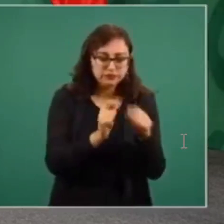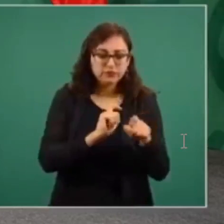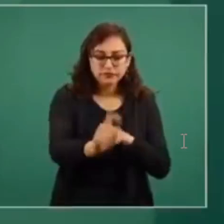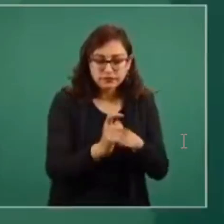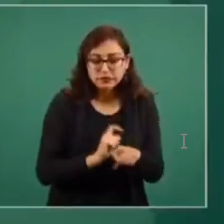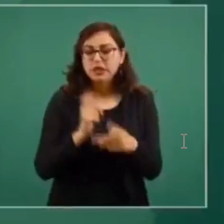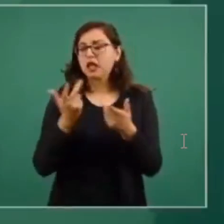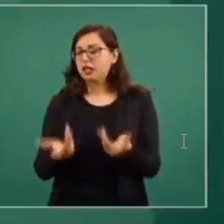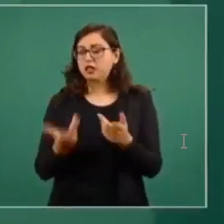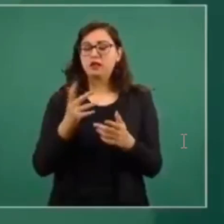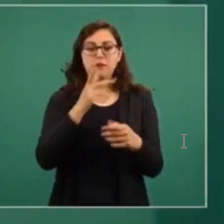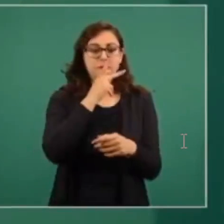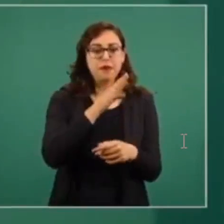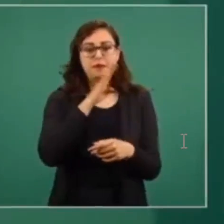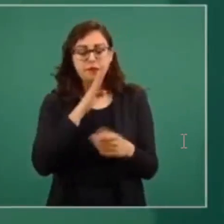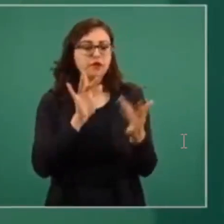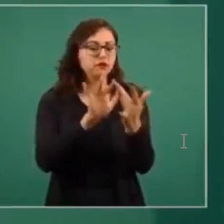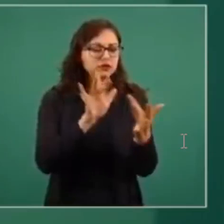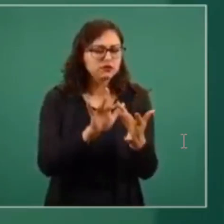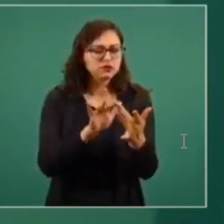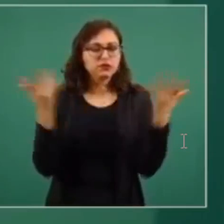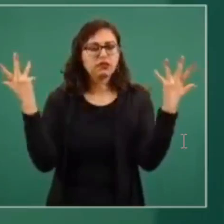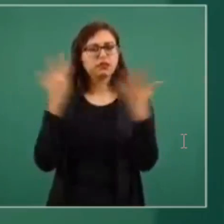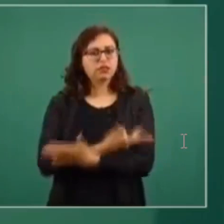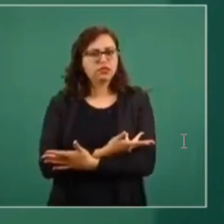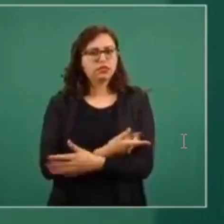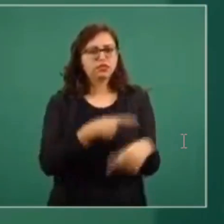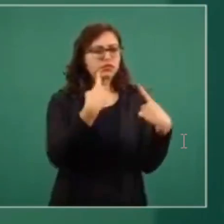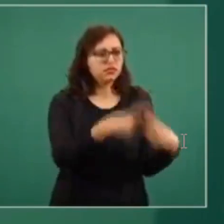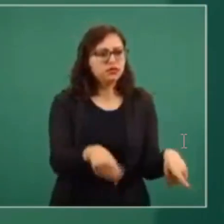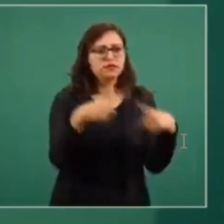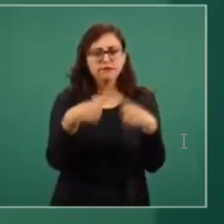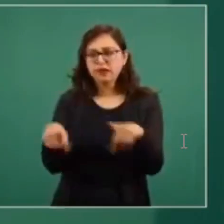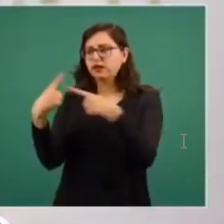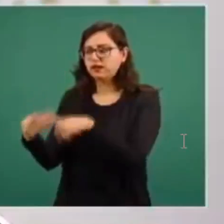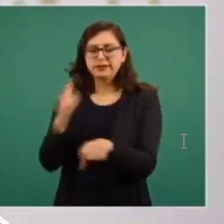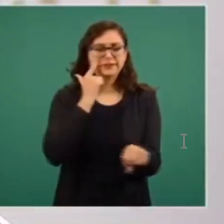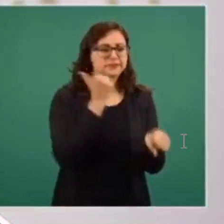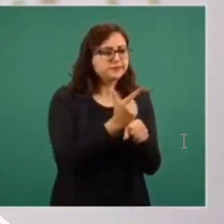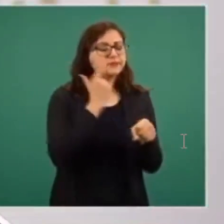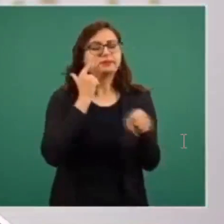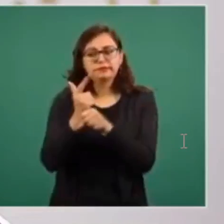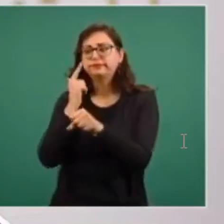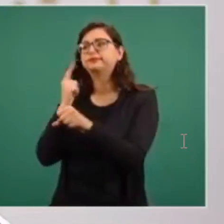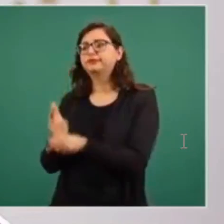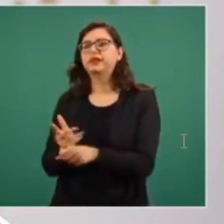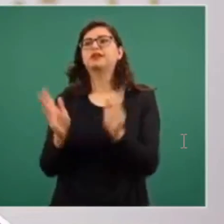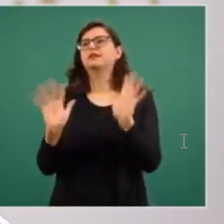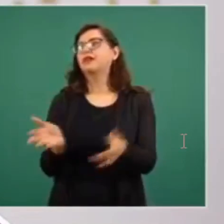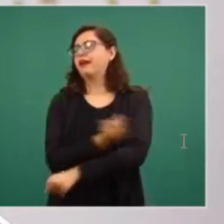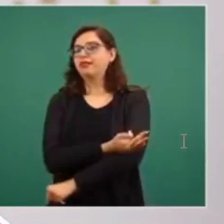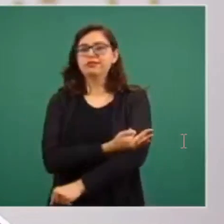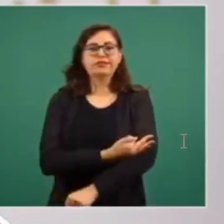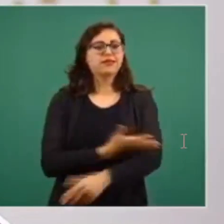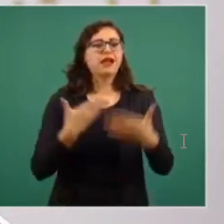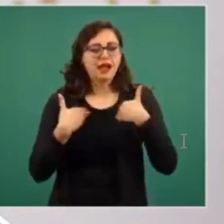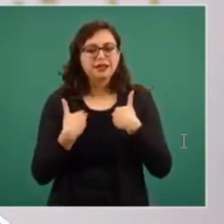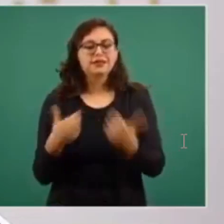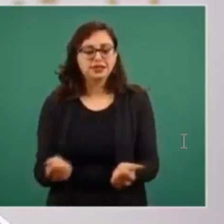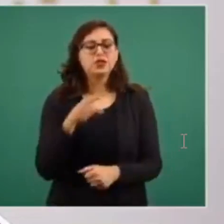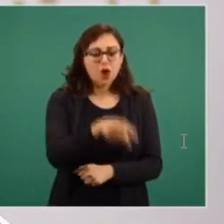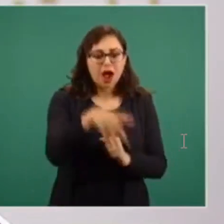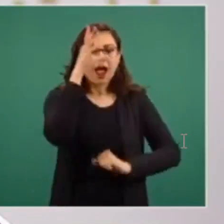dado cuenta del entorno en que vive cada niña y cada niño, cada adolescente, cada joven, y eso les permite sin duda entender por qué pueden o